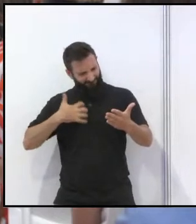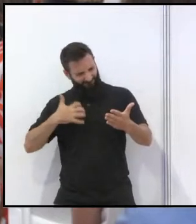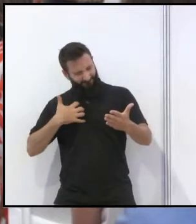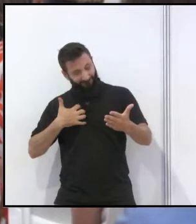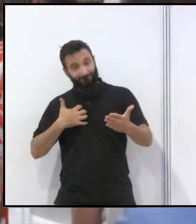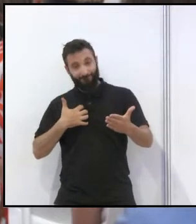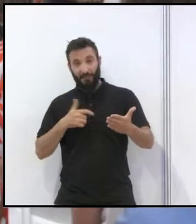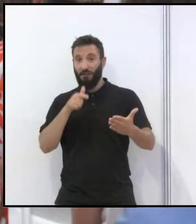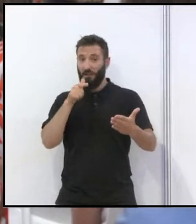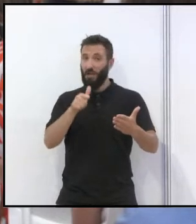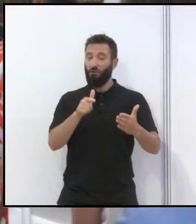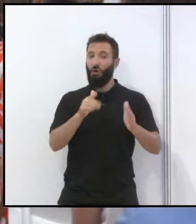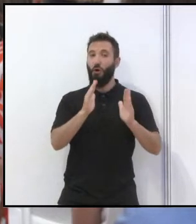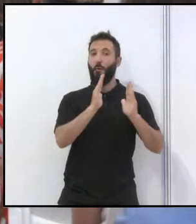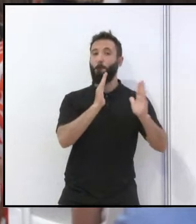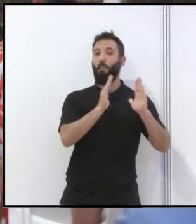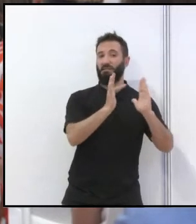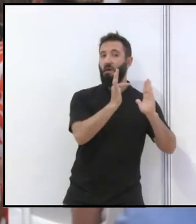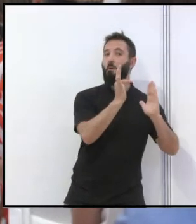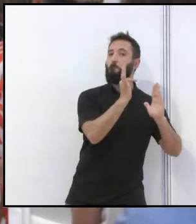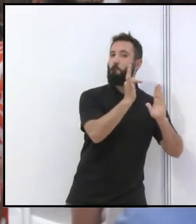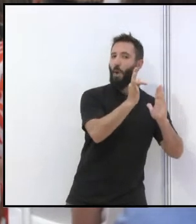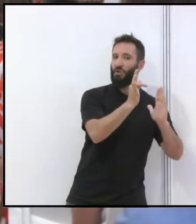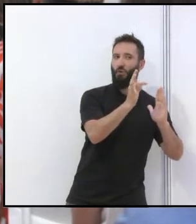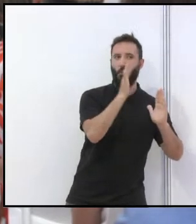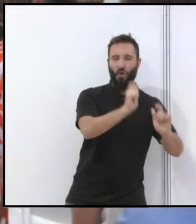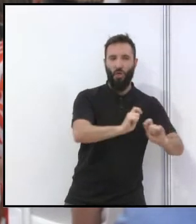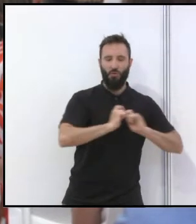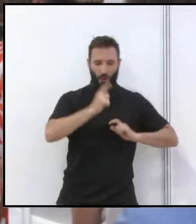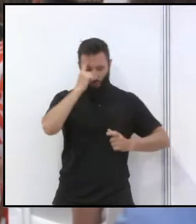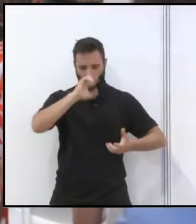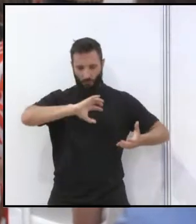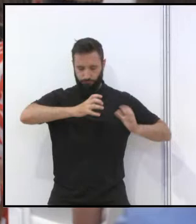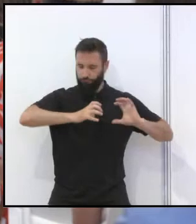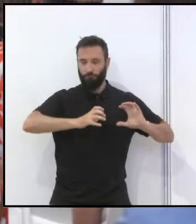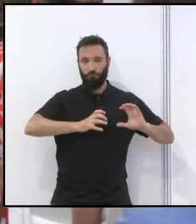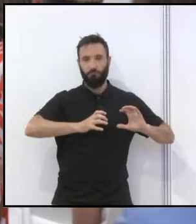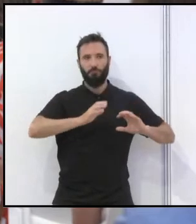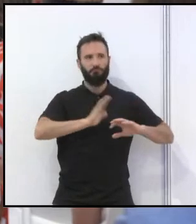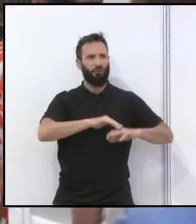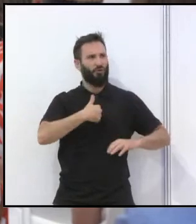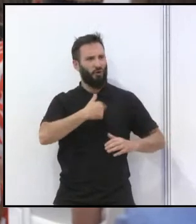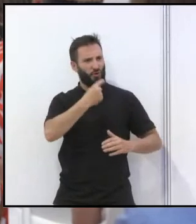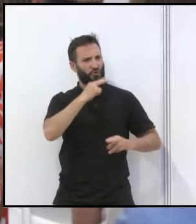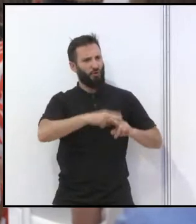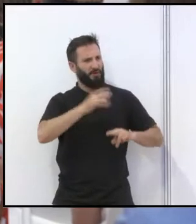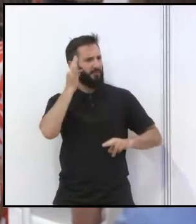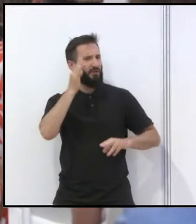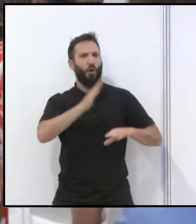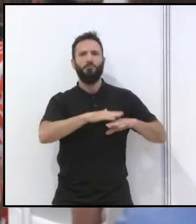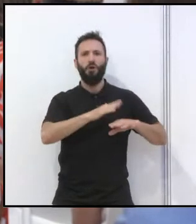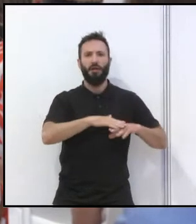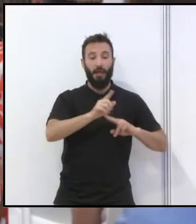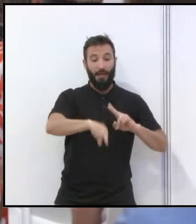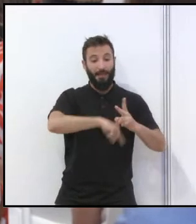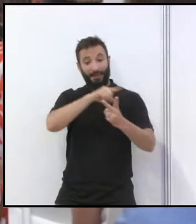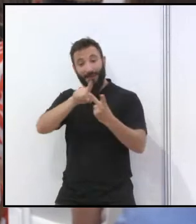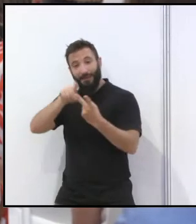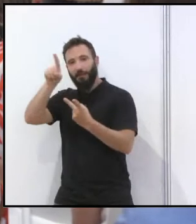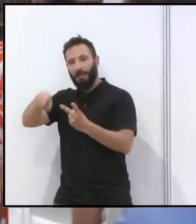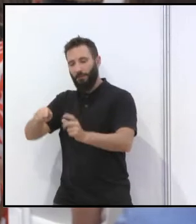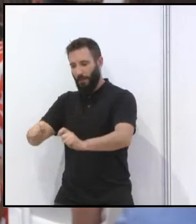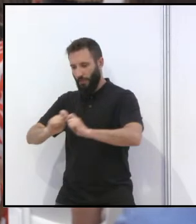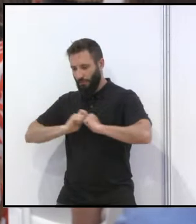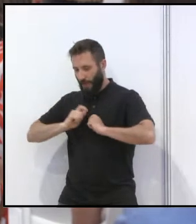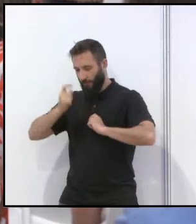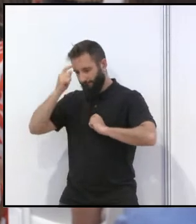por una parte está bien, porque es una especie de electroshock que está pasando aquí, porque se refieren a mí en femenino, y al mismo tiempo les hace tomar